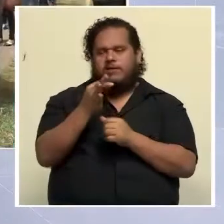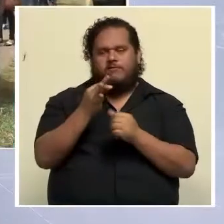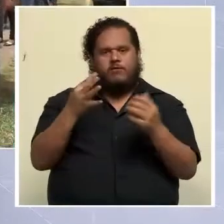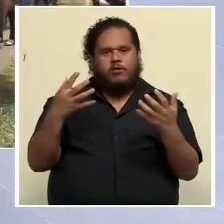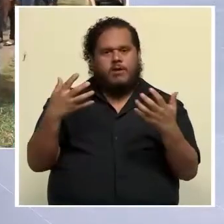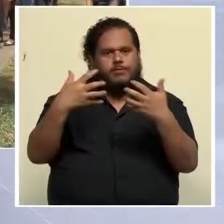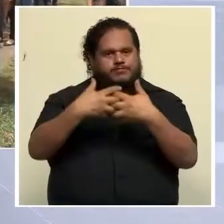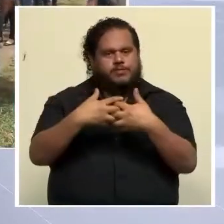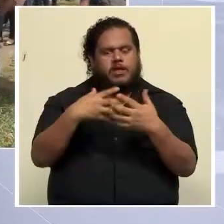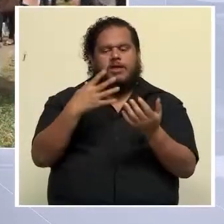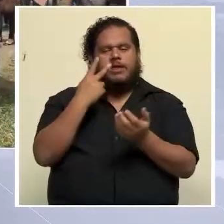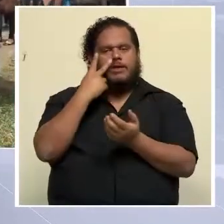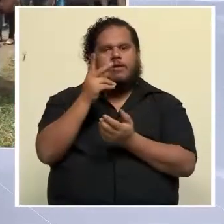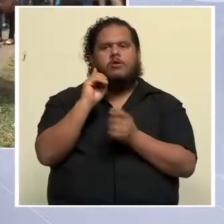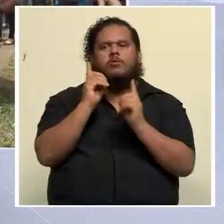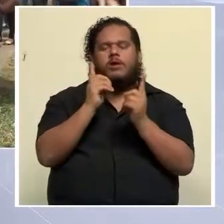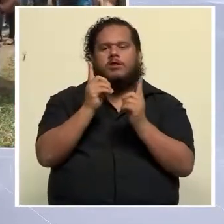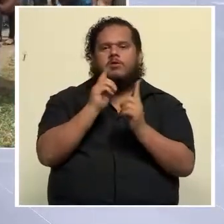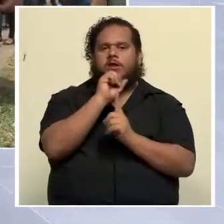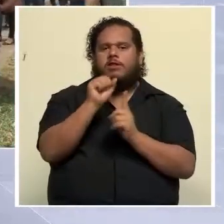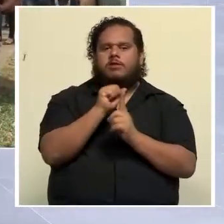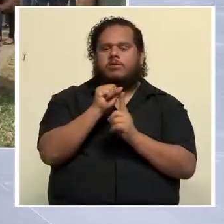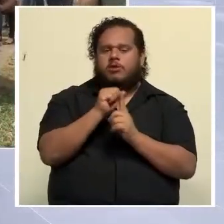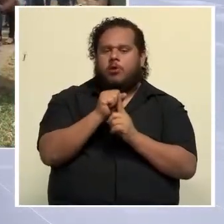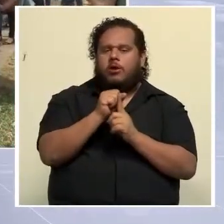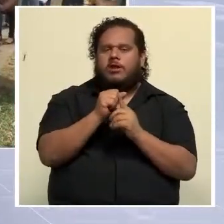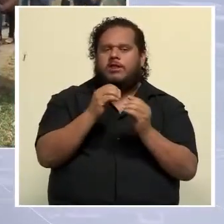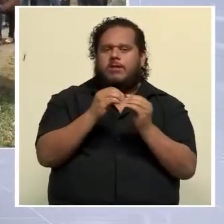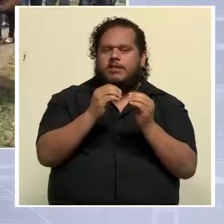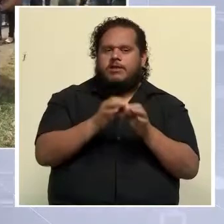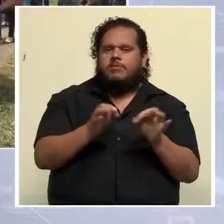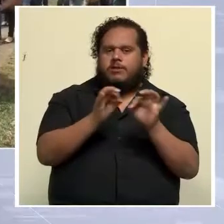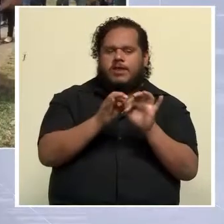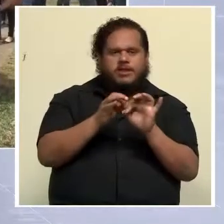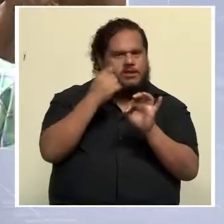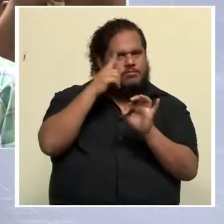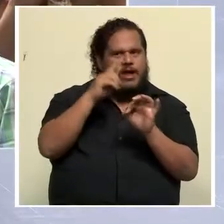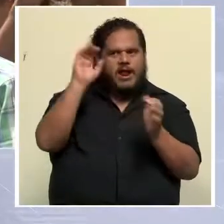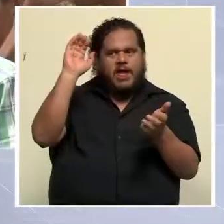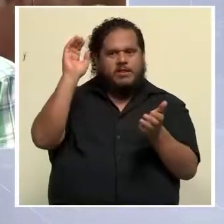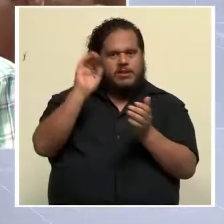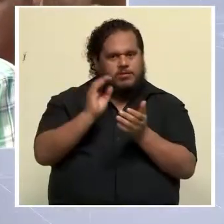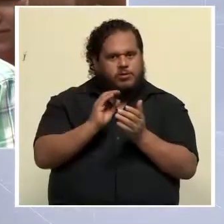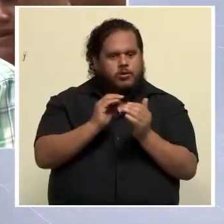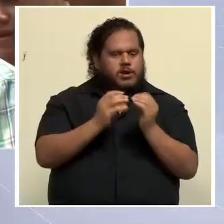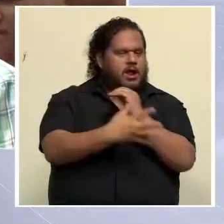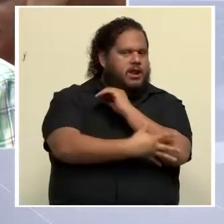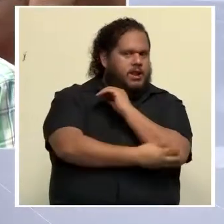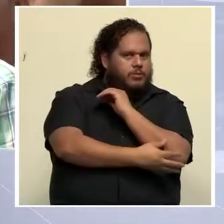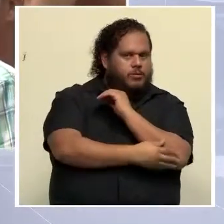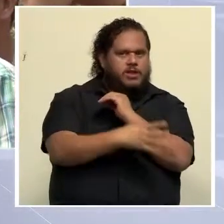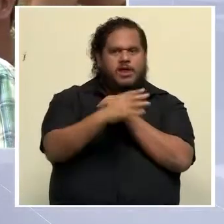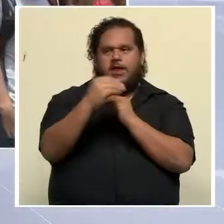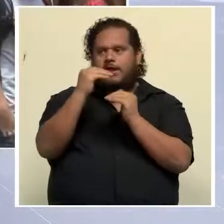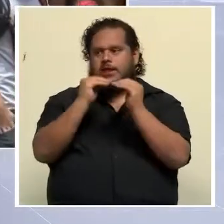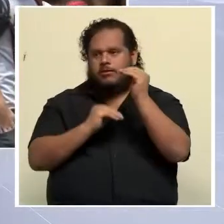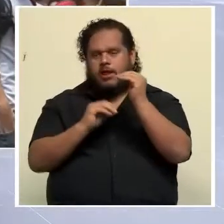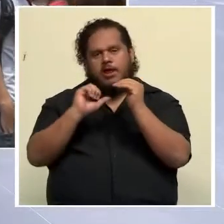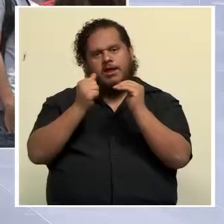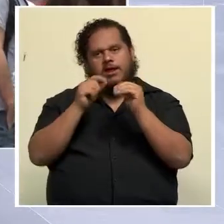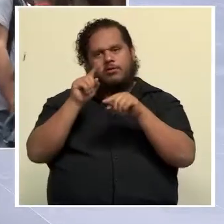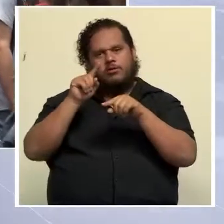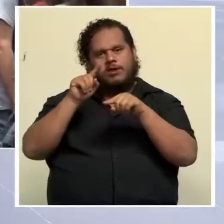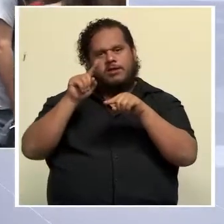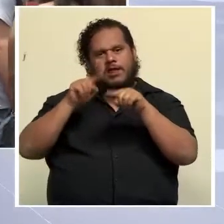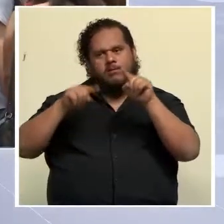y pensar efectivamente cuáles son las causas raíz que debemos atacar para lograr disminuir al mismo tiempo tanto la pobreza como la desigualdad y las otras variables que